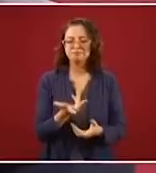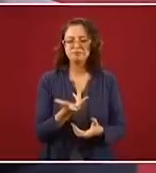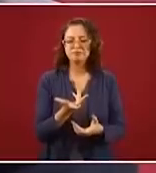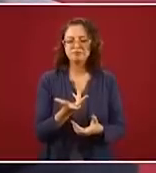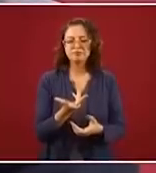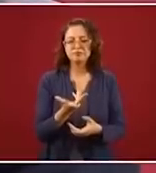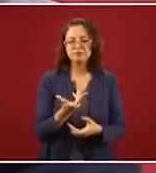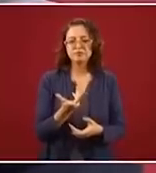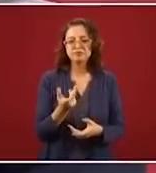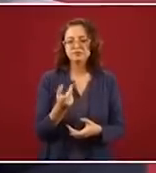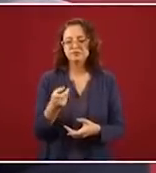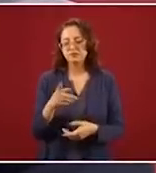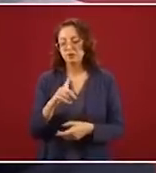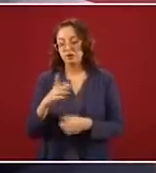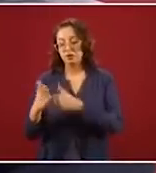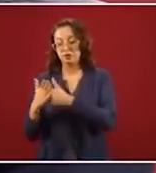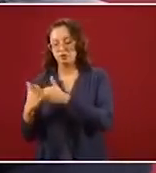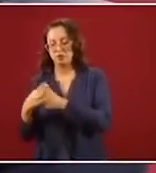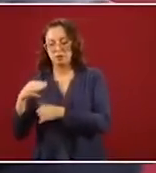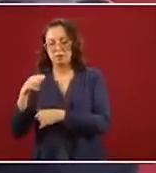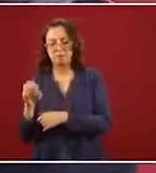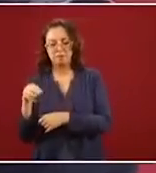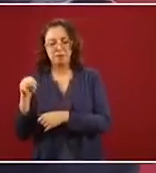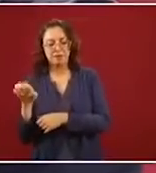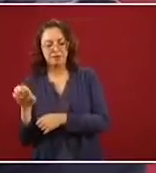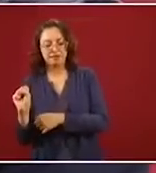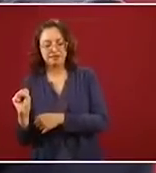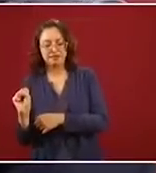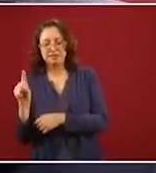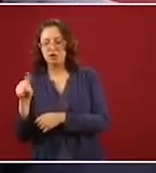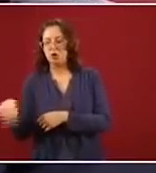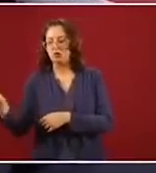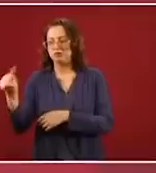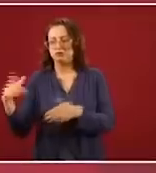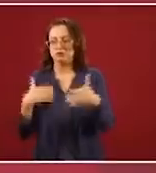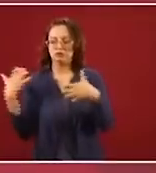van a salir memes o se enojan los adversarios.